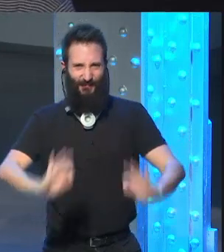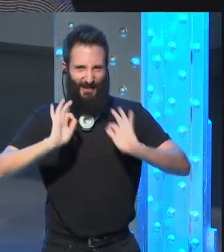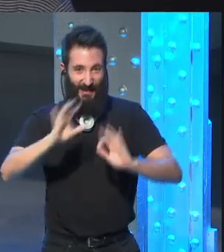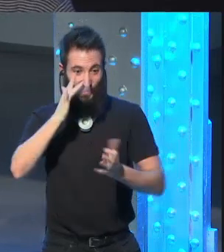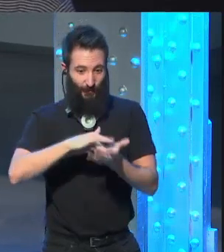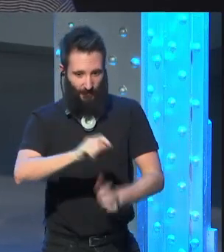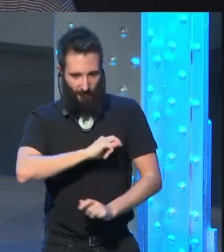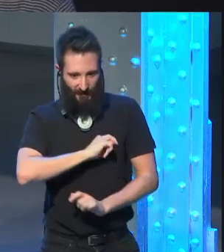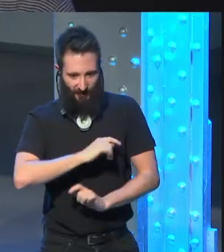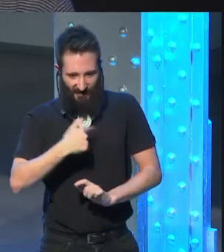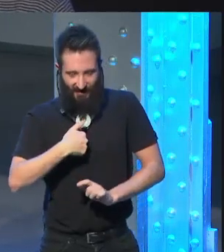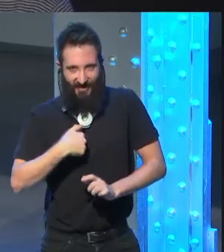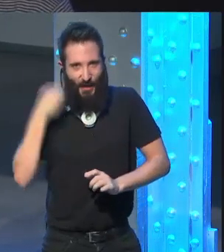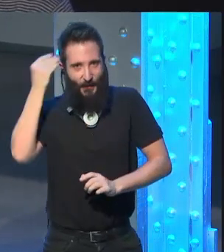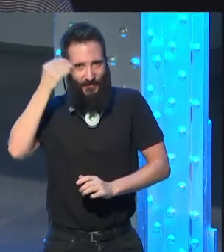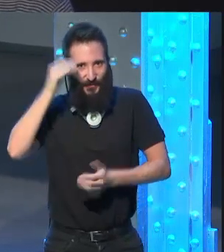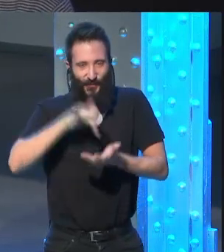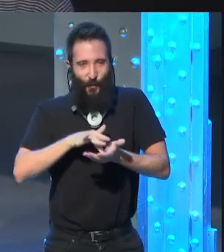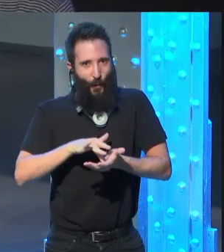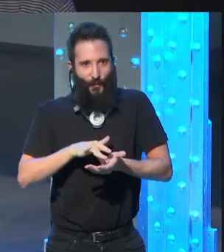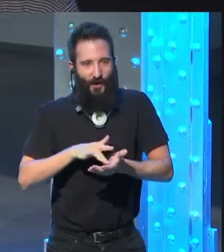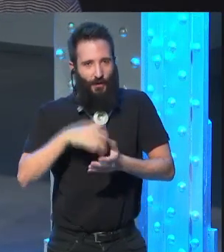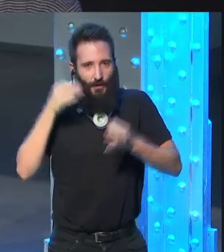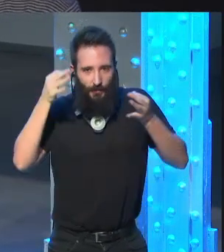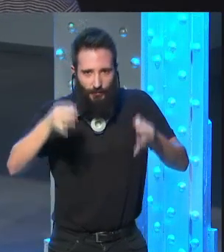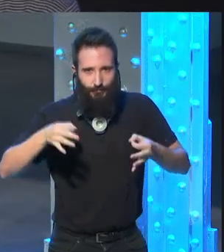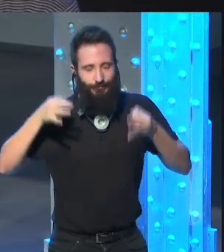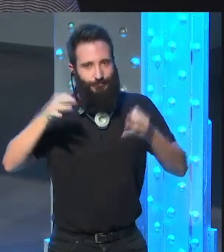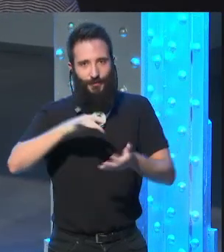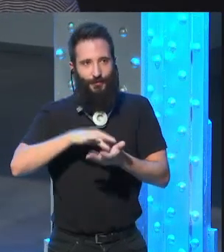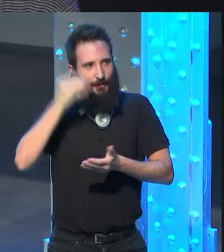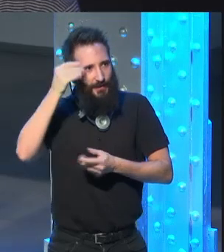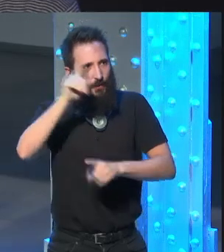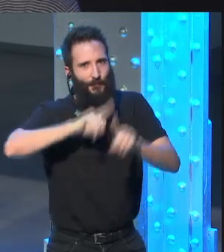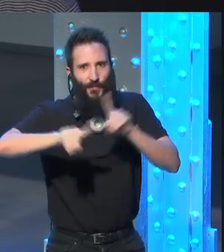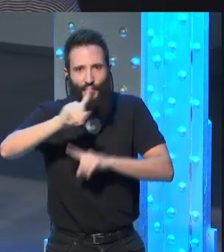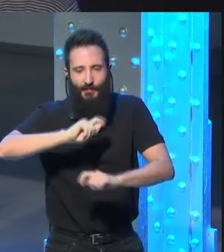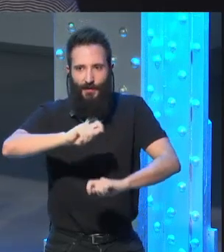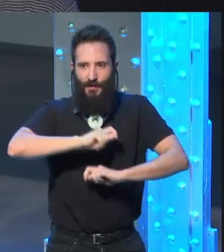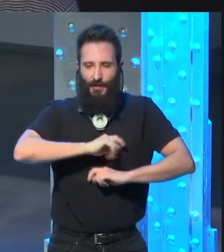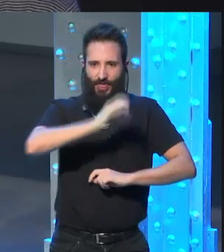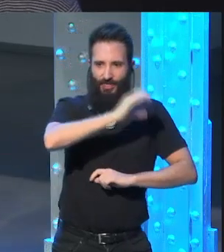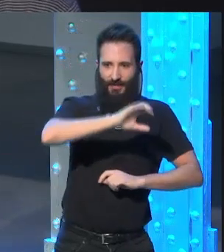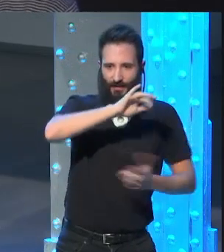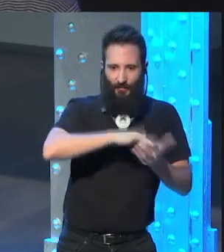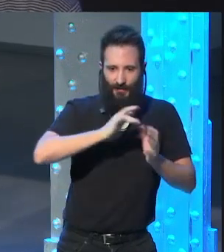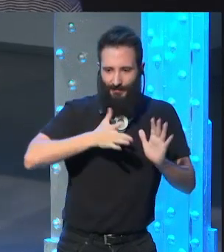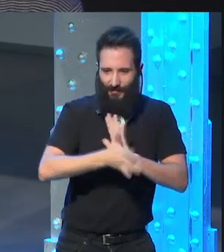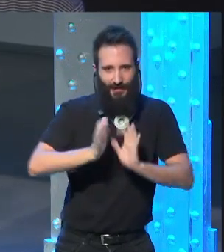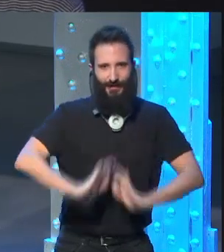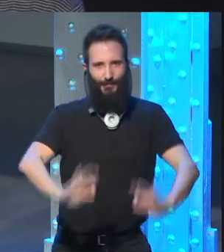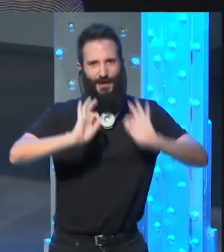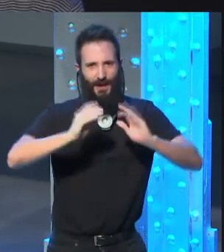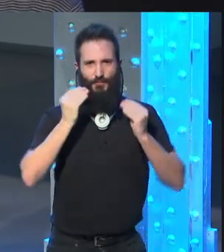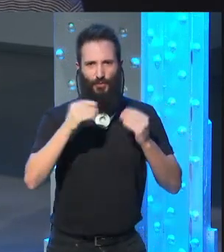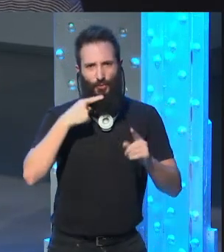para mí fue una de las cosas que me planteaba, como problema que me planteaba la ciencia, que te tienes que especializar mucho y